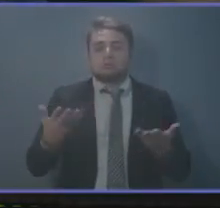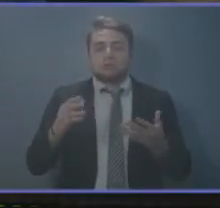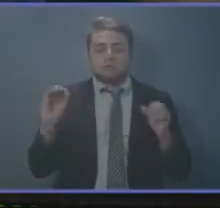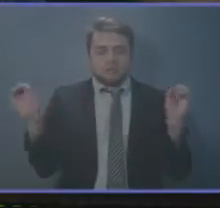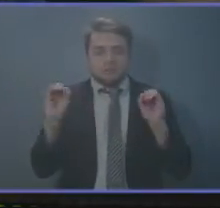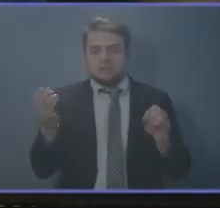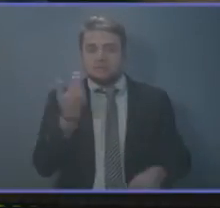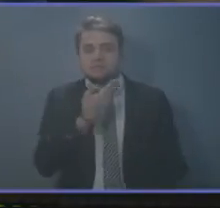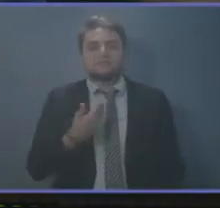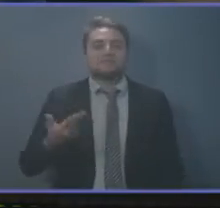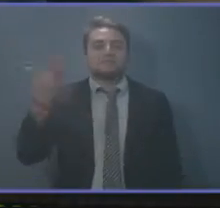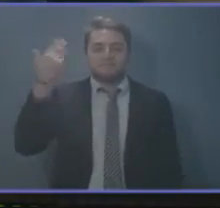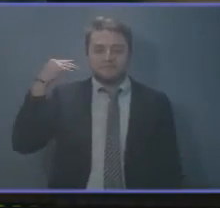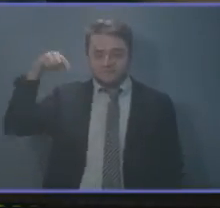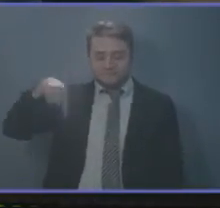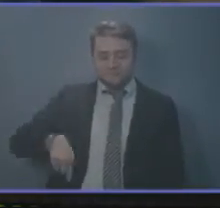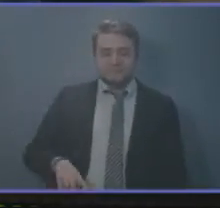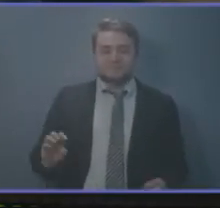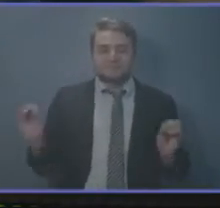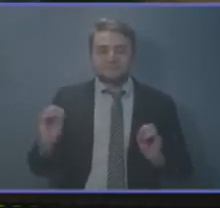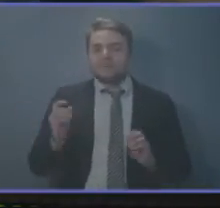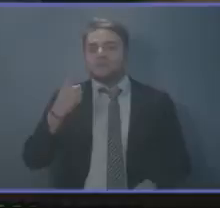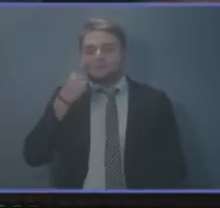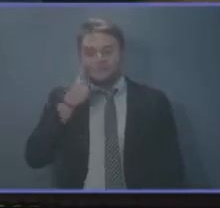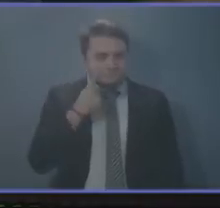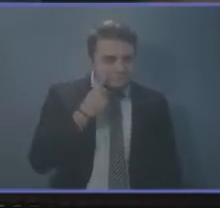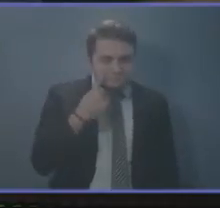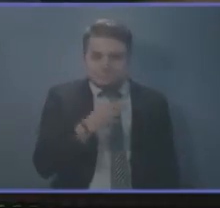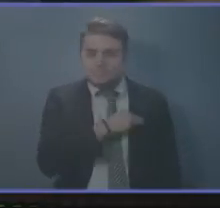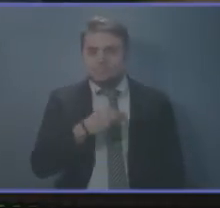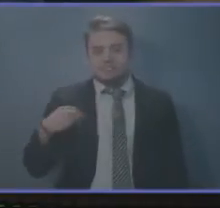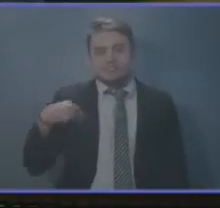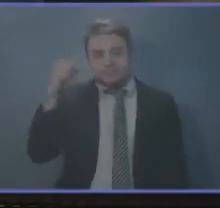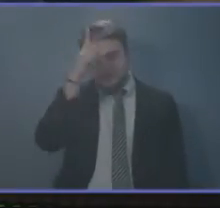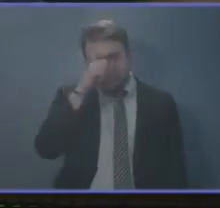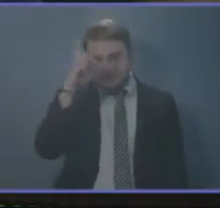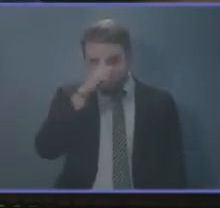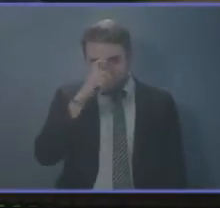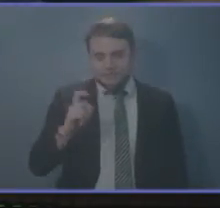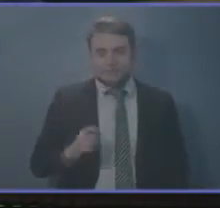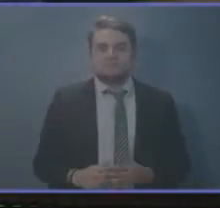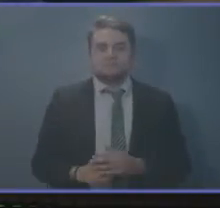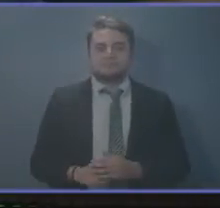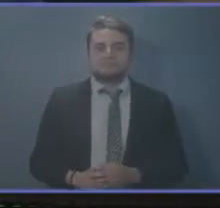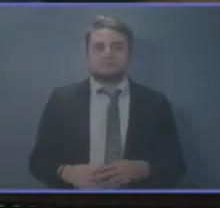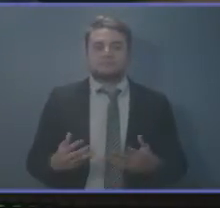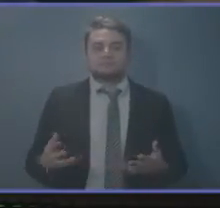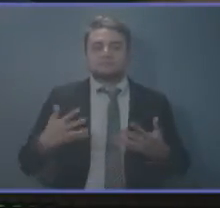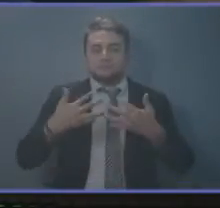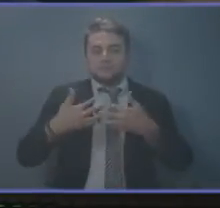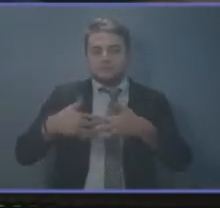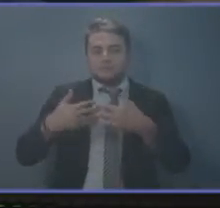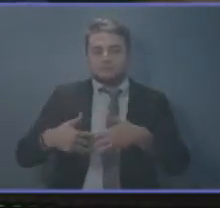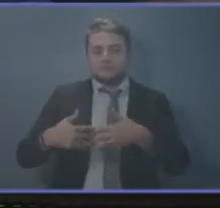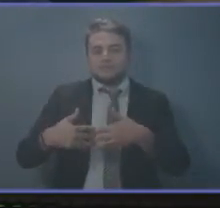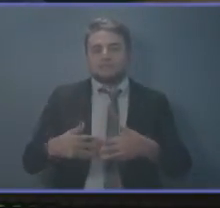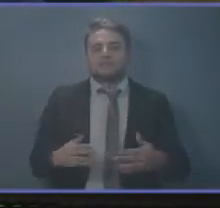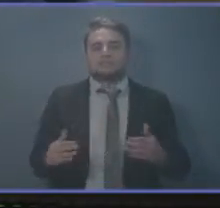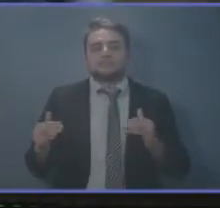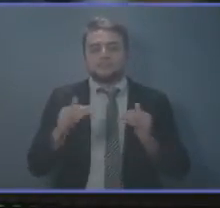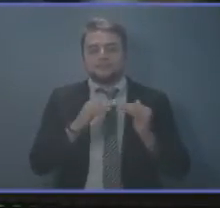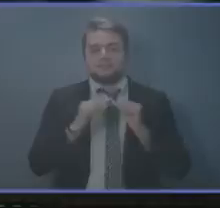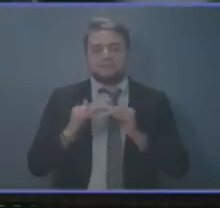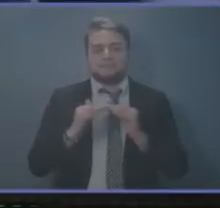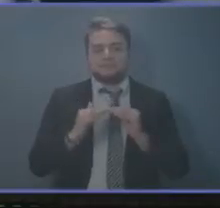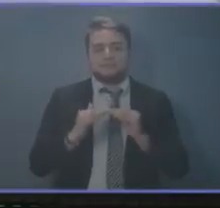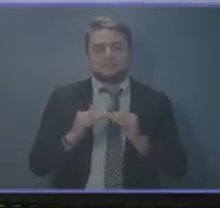este momento o no se escuchan de inspecciones del Ministerio de Trabajo a las empresas del sector transporte y que busque